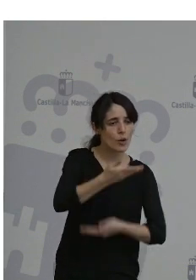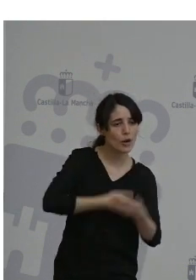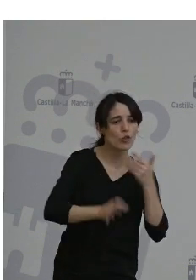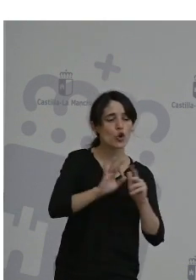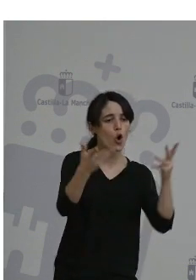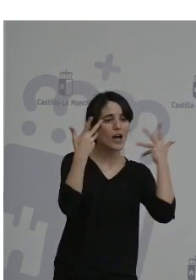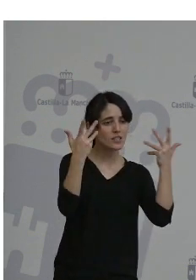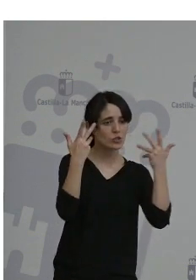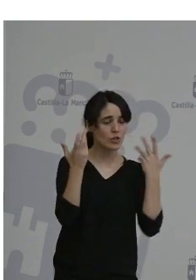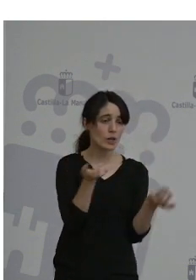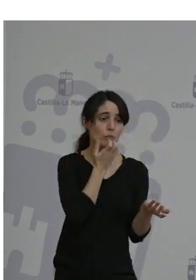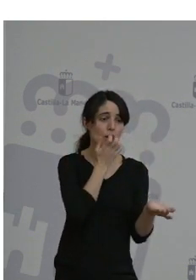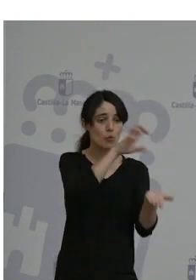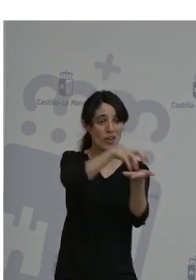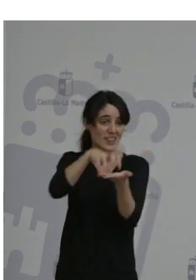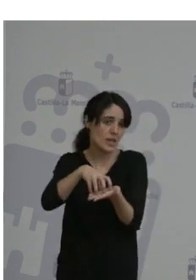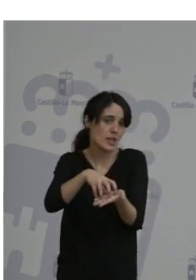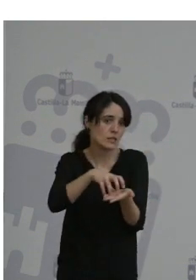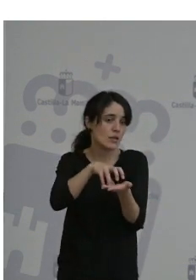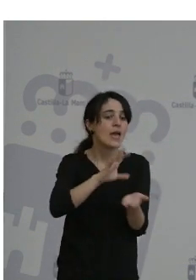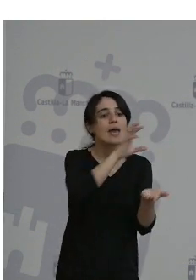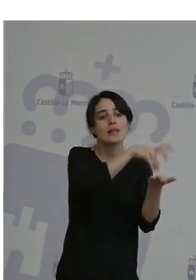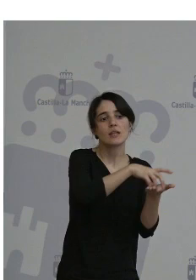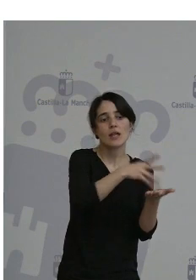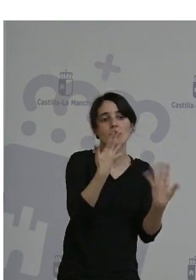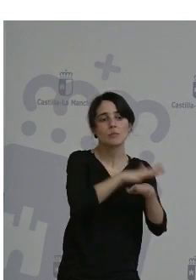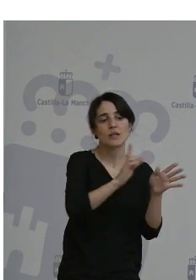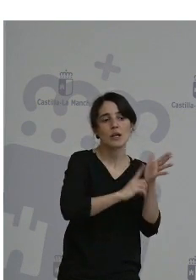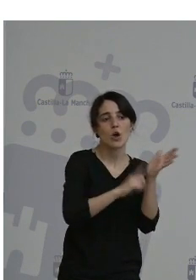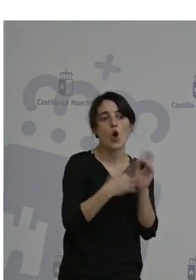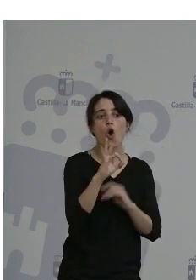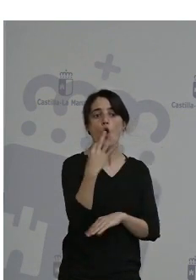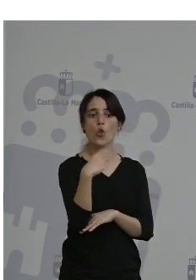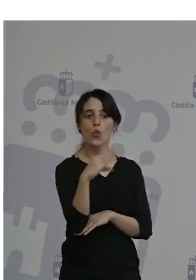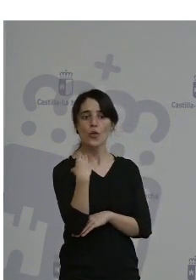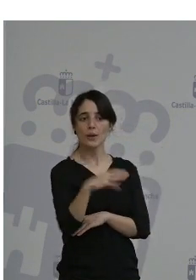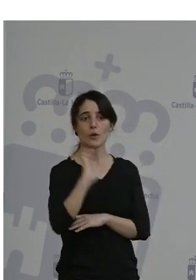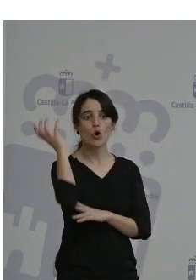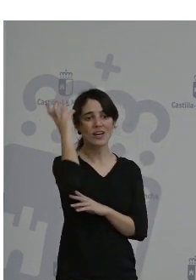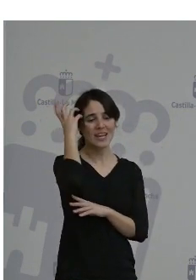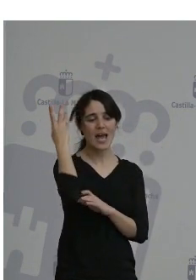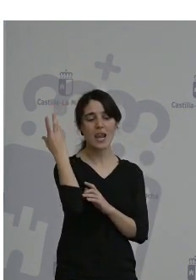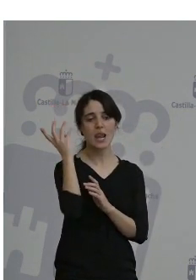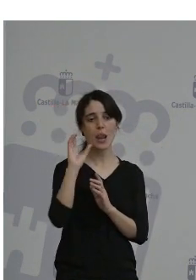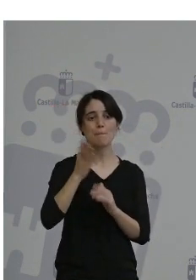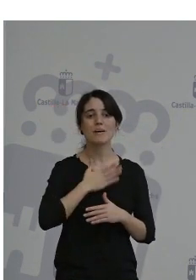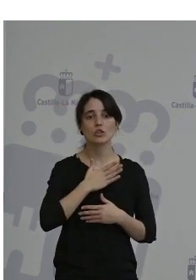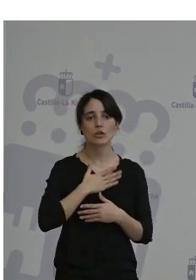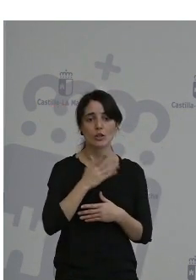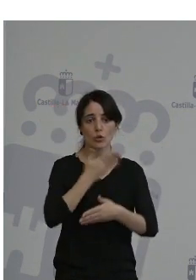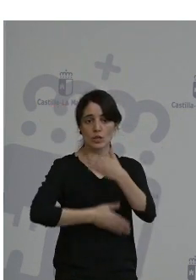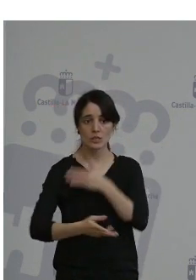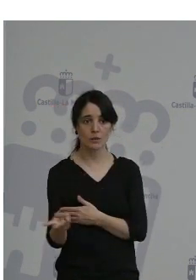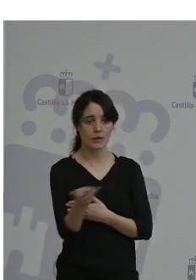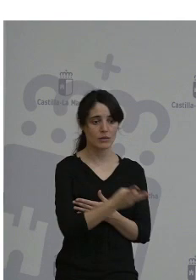que entidades como Plena Inclusión, CERMI o el Real Patronato sobre Personas con Discapacidad están llamadas a prestar para que